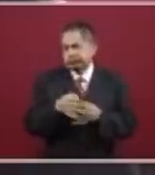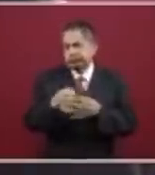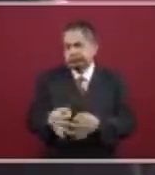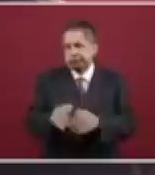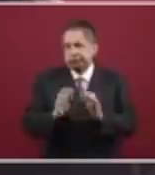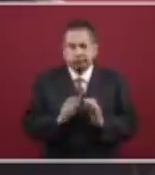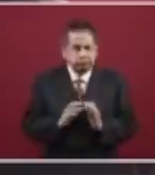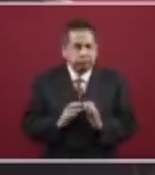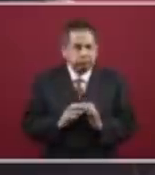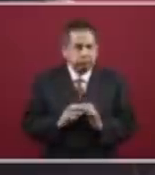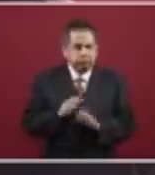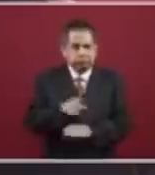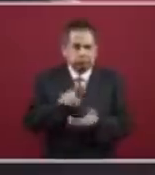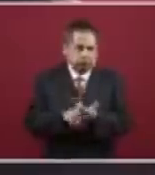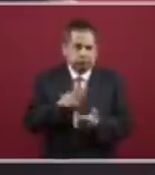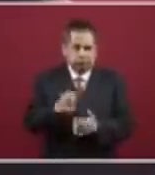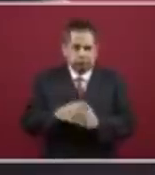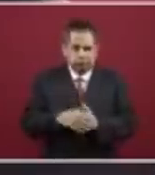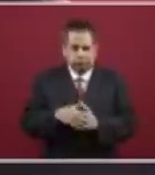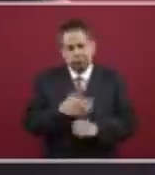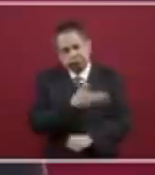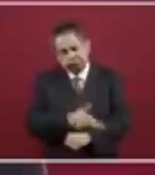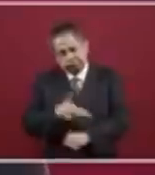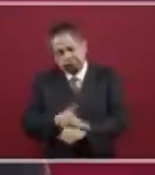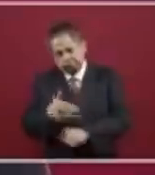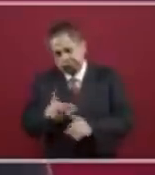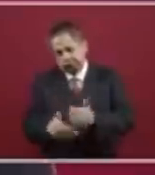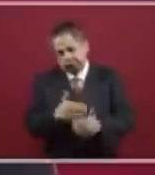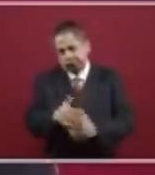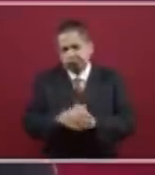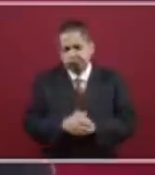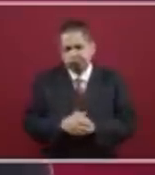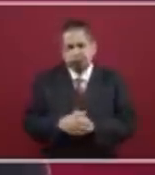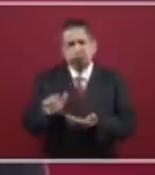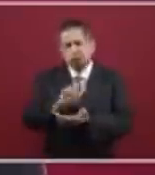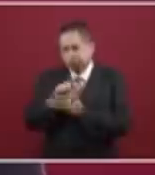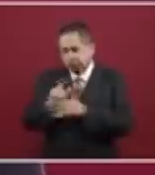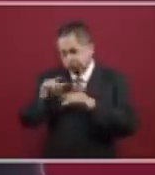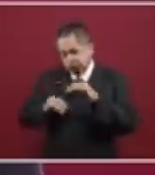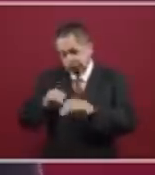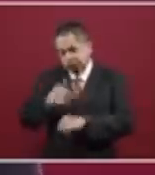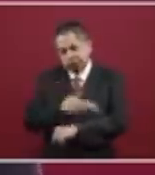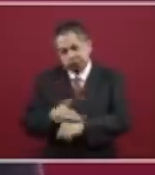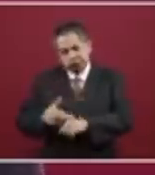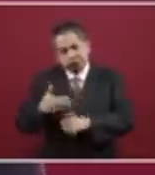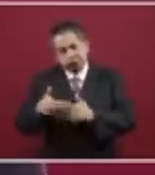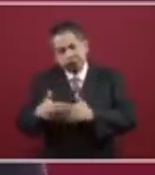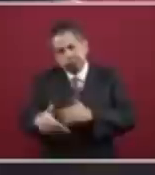este asunto. Está en proceso legislativo.